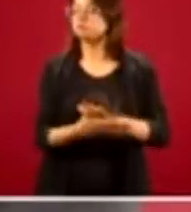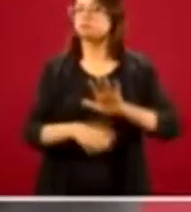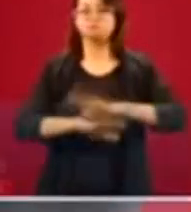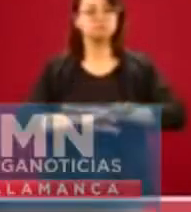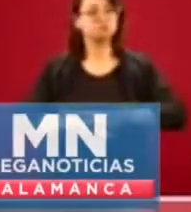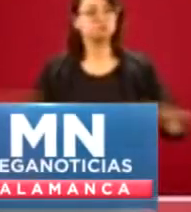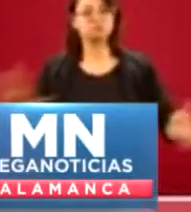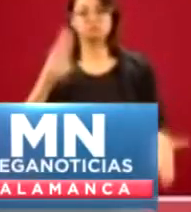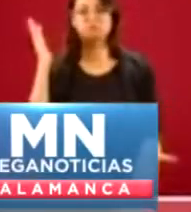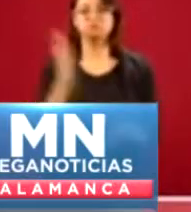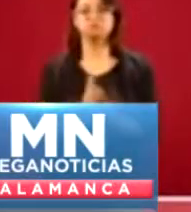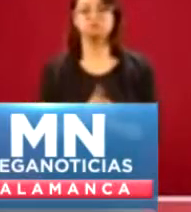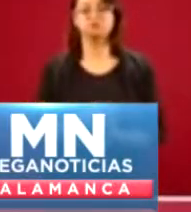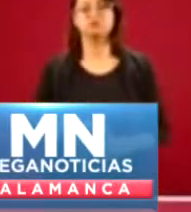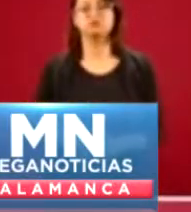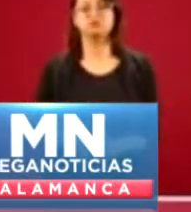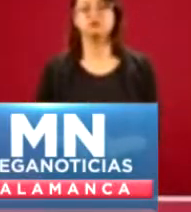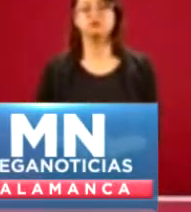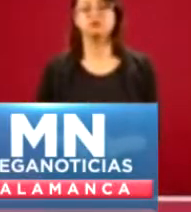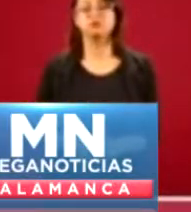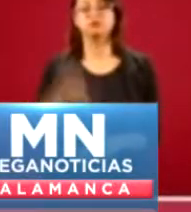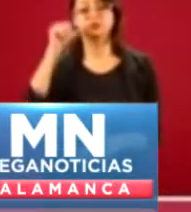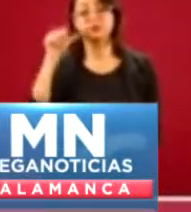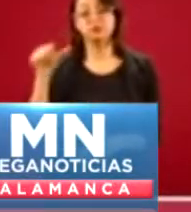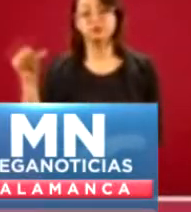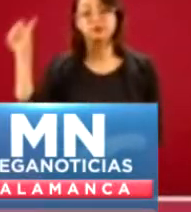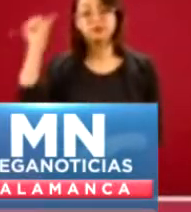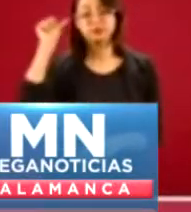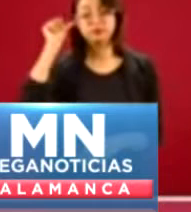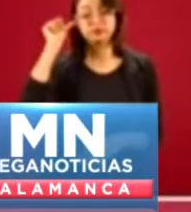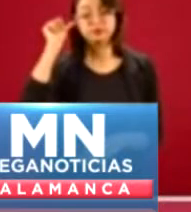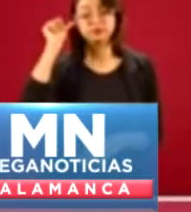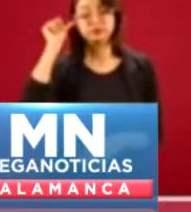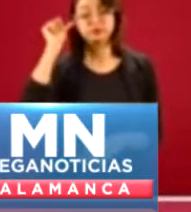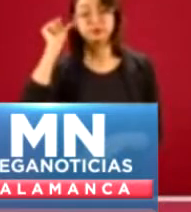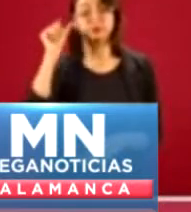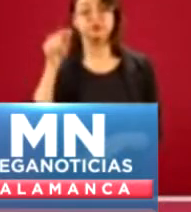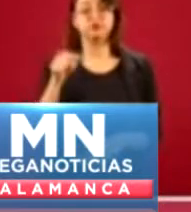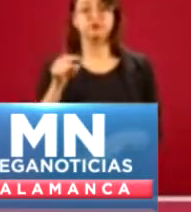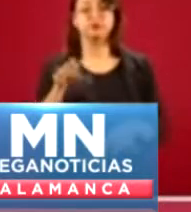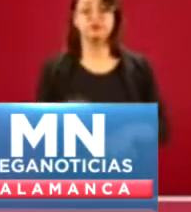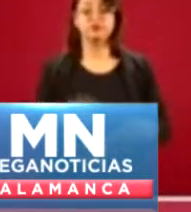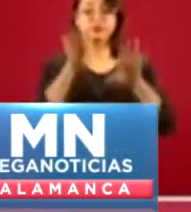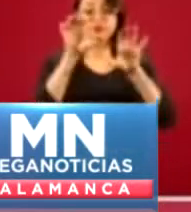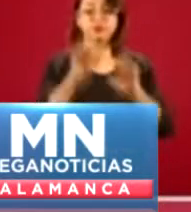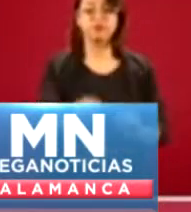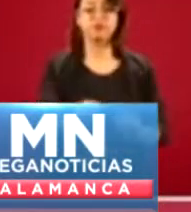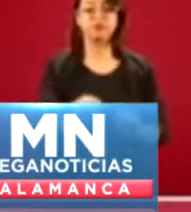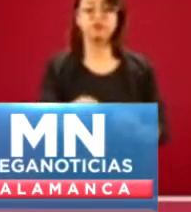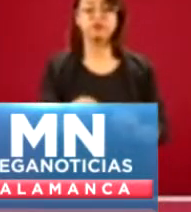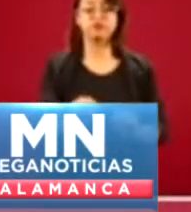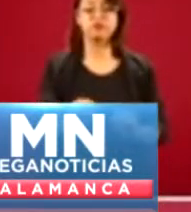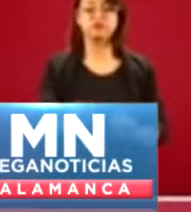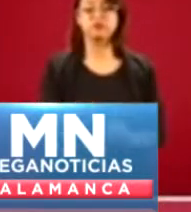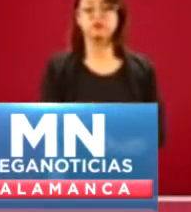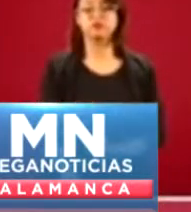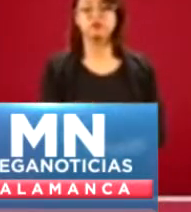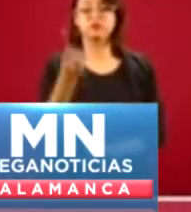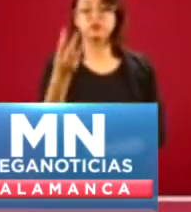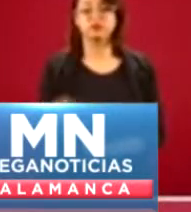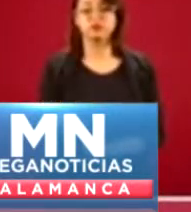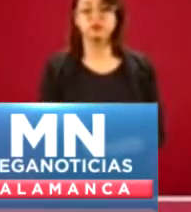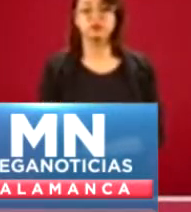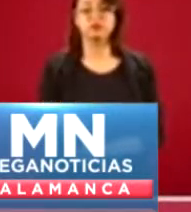Ayer se detuvo a tres miembros